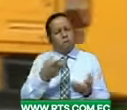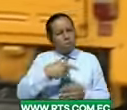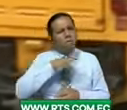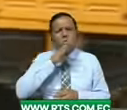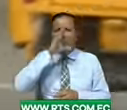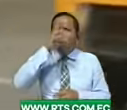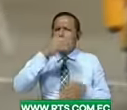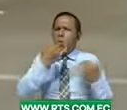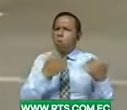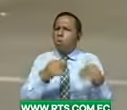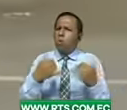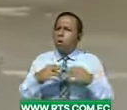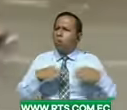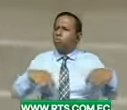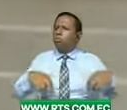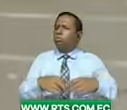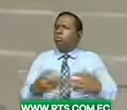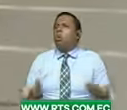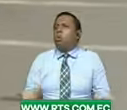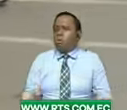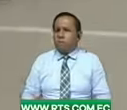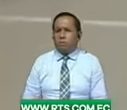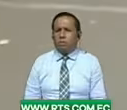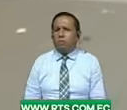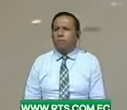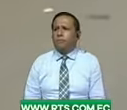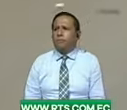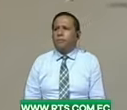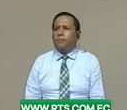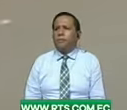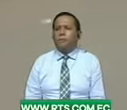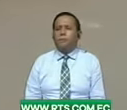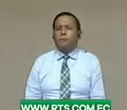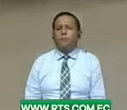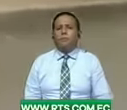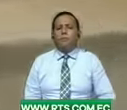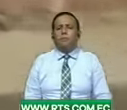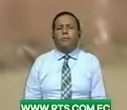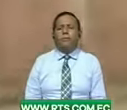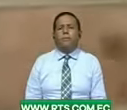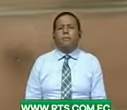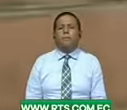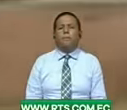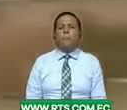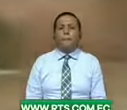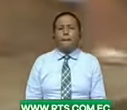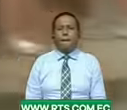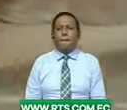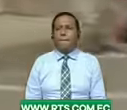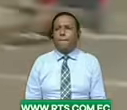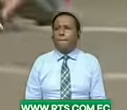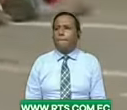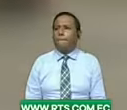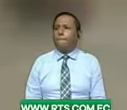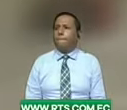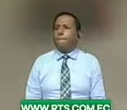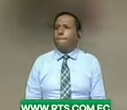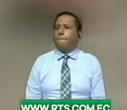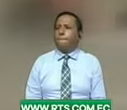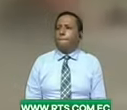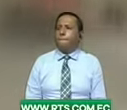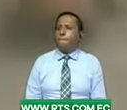donde quieran. informó